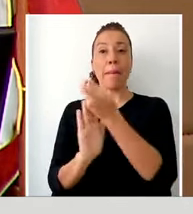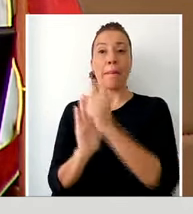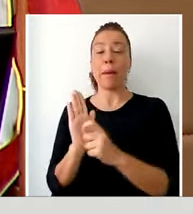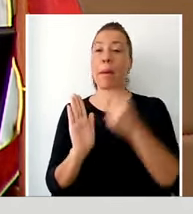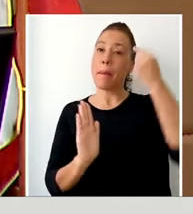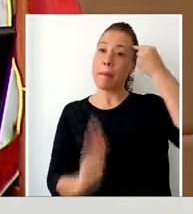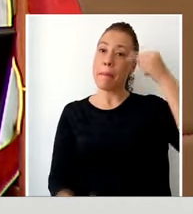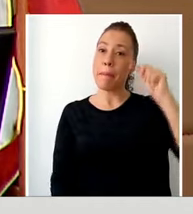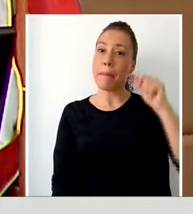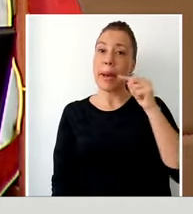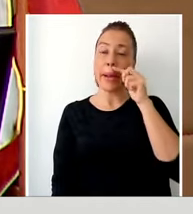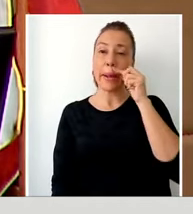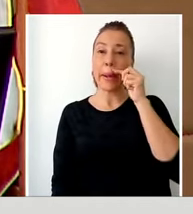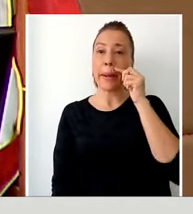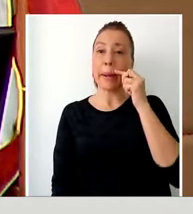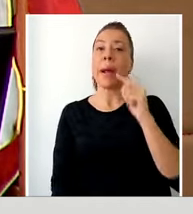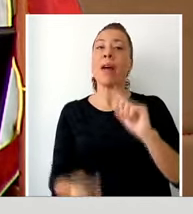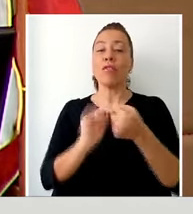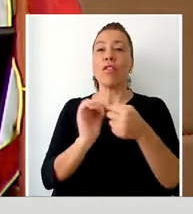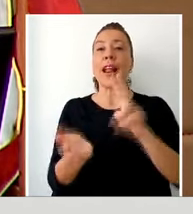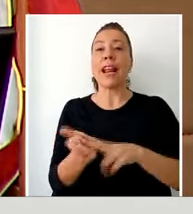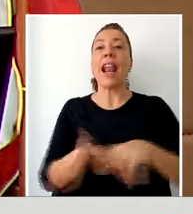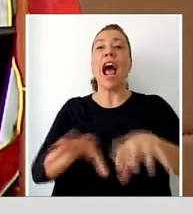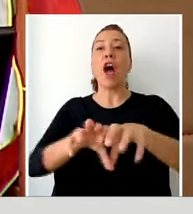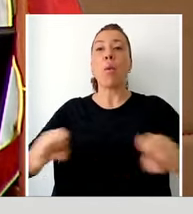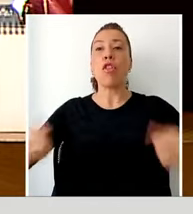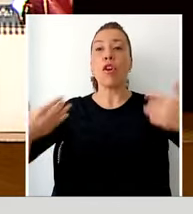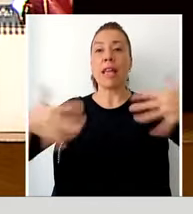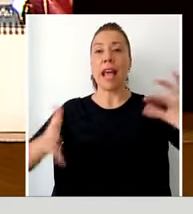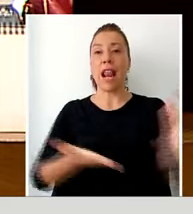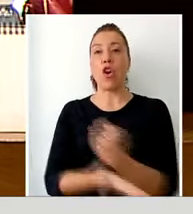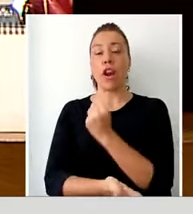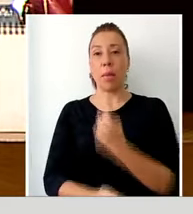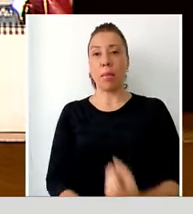carne en el acuerdo al que Hemos llegado Muchas gracias presidente